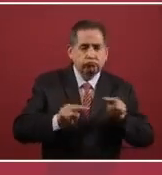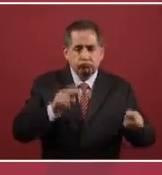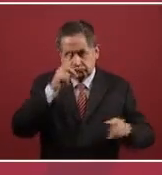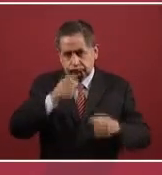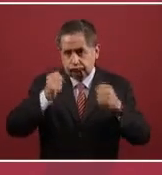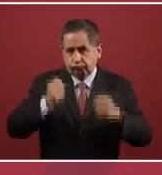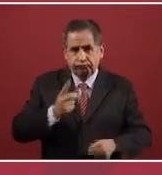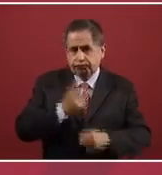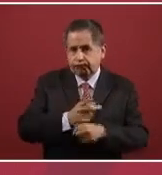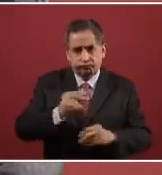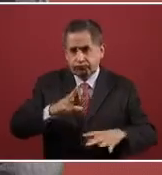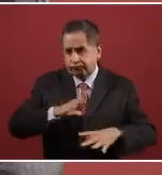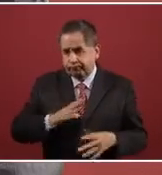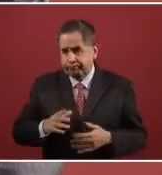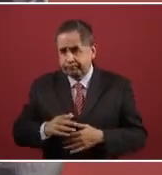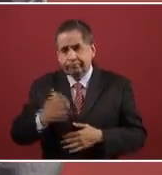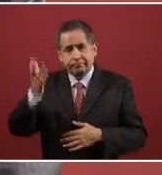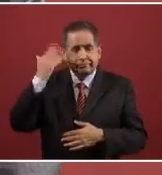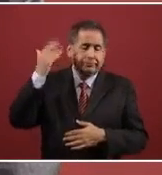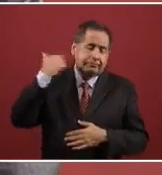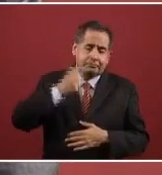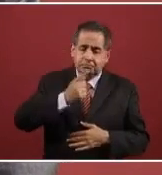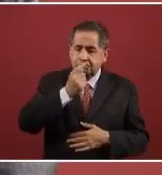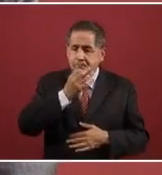ciudadanos, solo la Policía